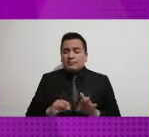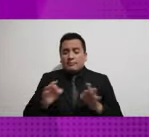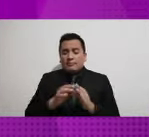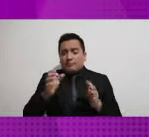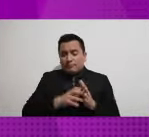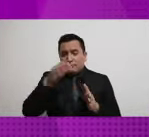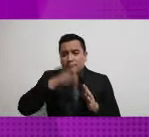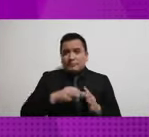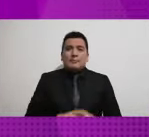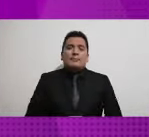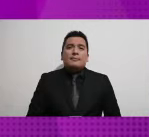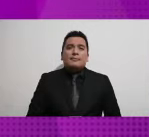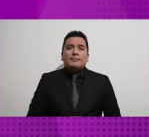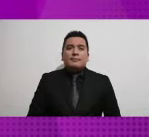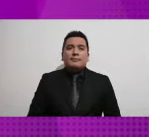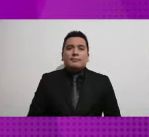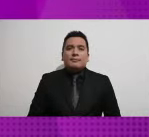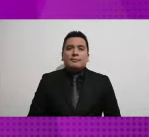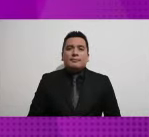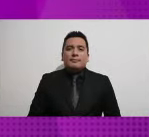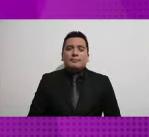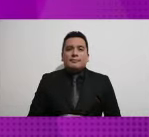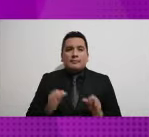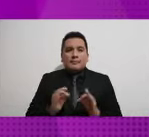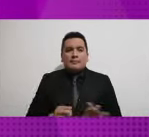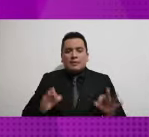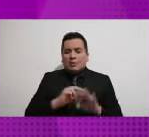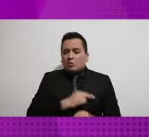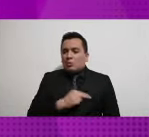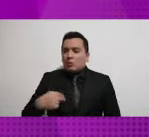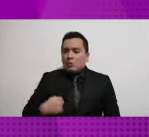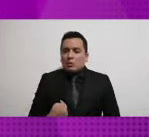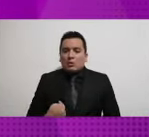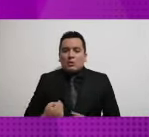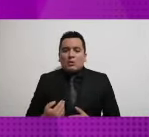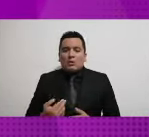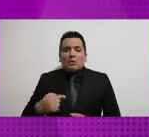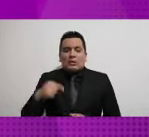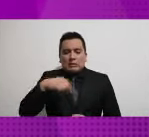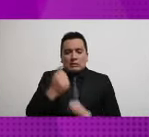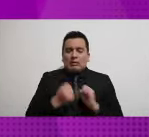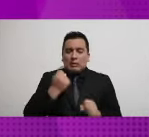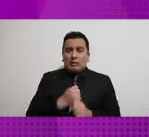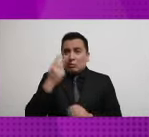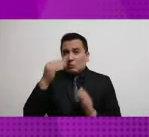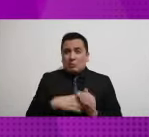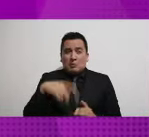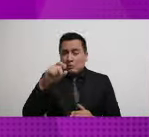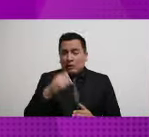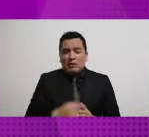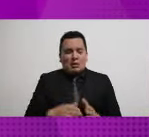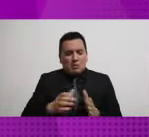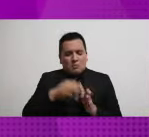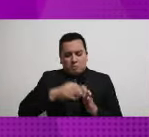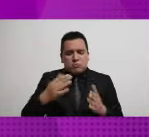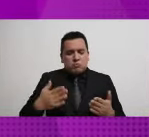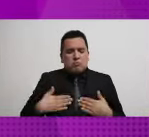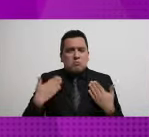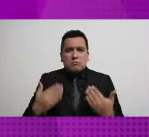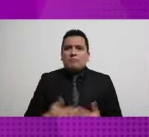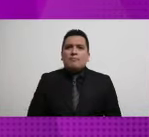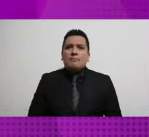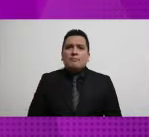el voto democrático y hay que sacar nuestro proceso electoral 2020 con mucha seguridad en ese